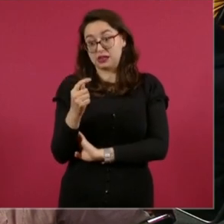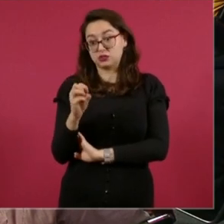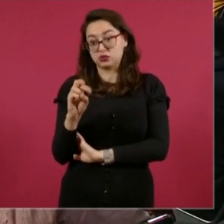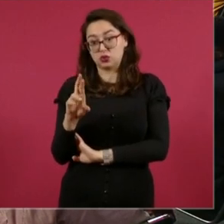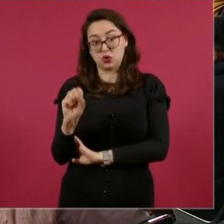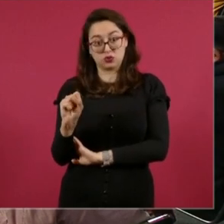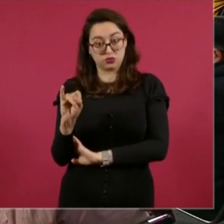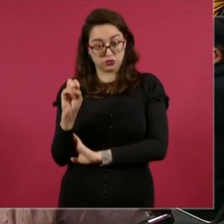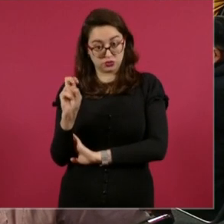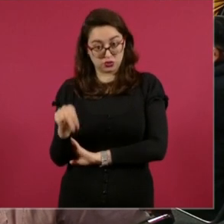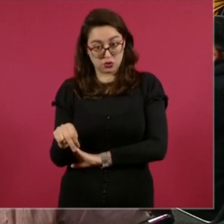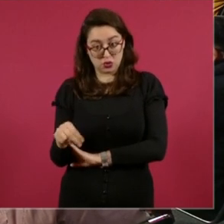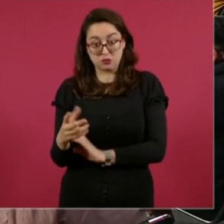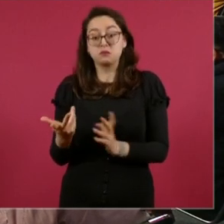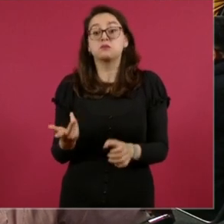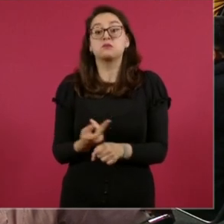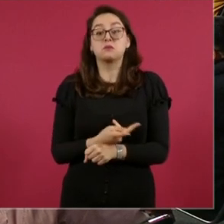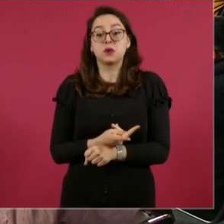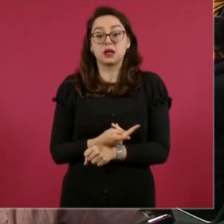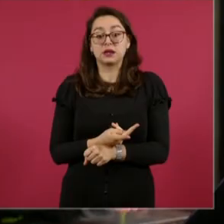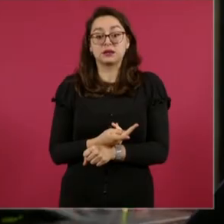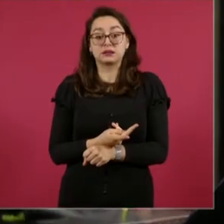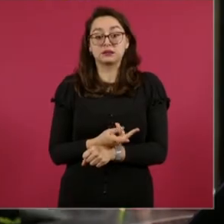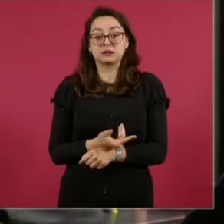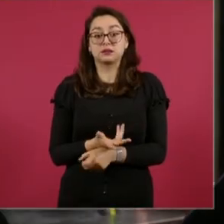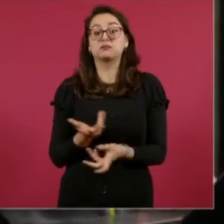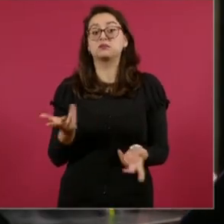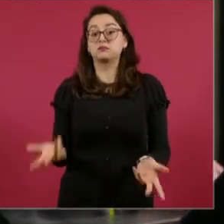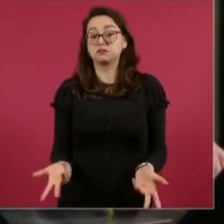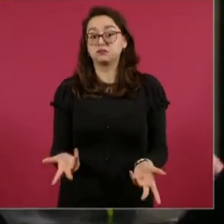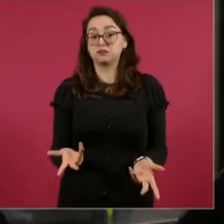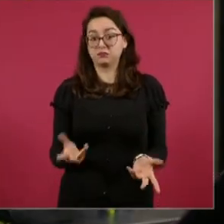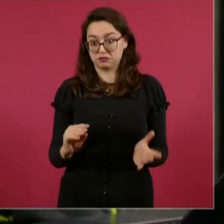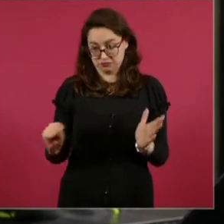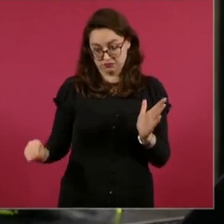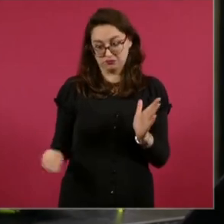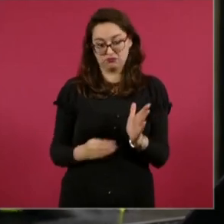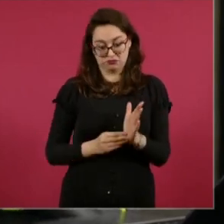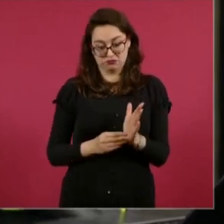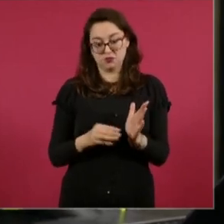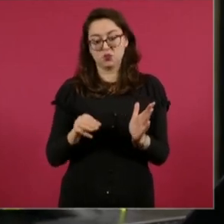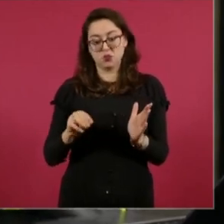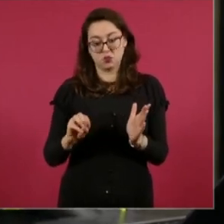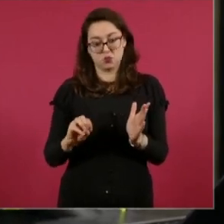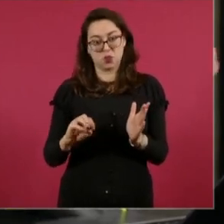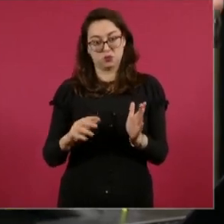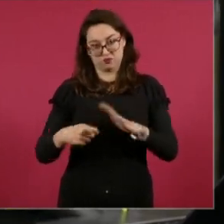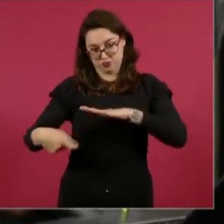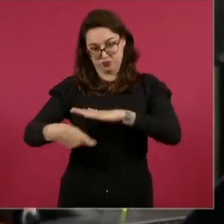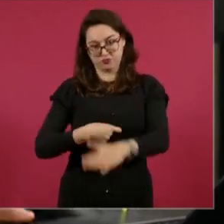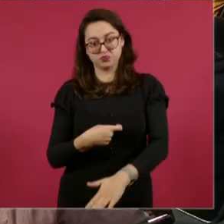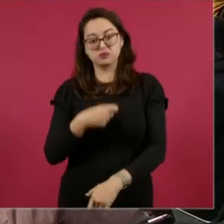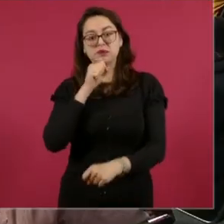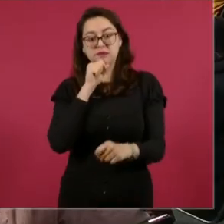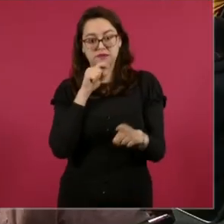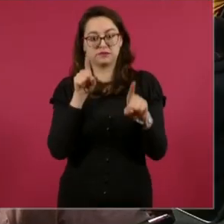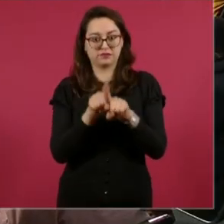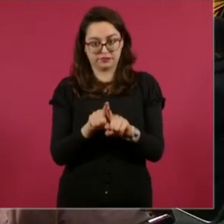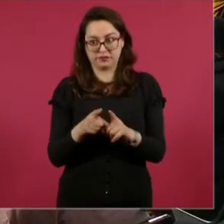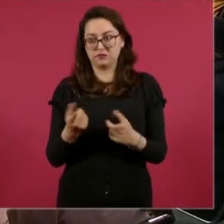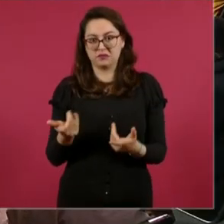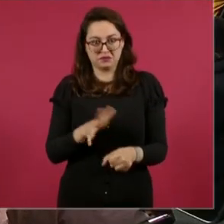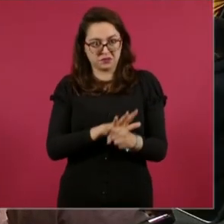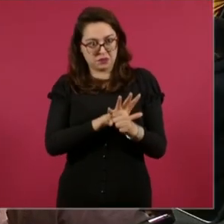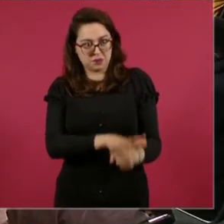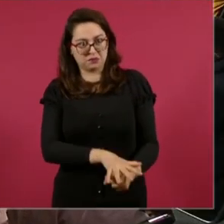pues también faltaría meter en esta modalidad de extorsión los moches, que han ido incrementando.